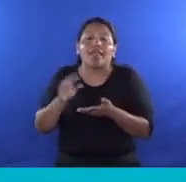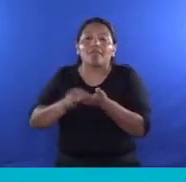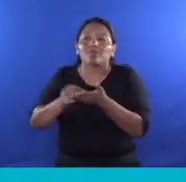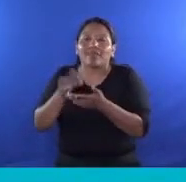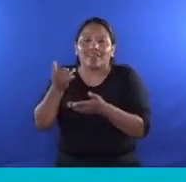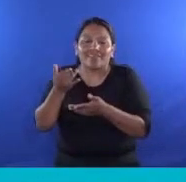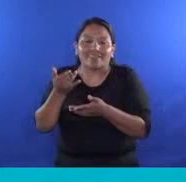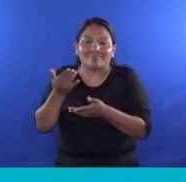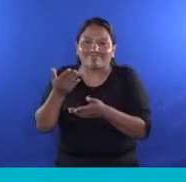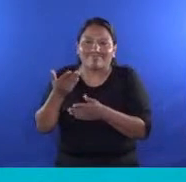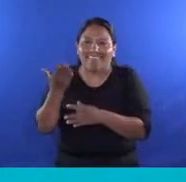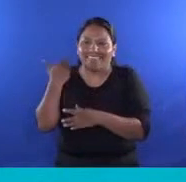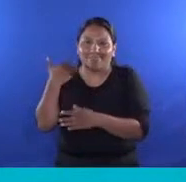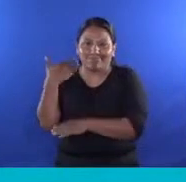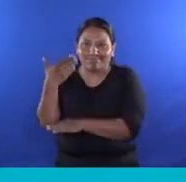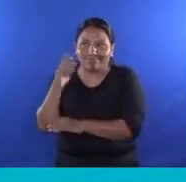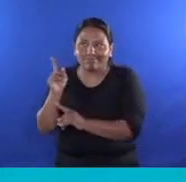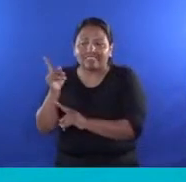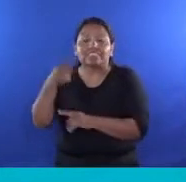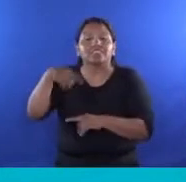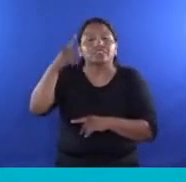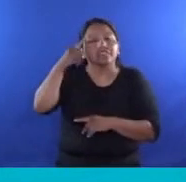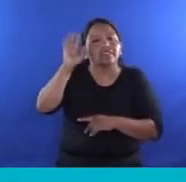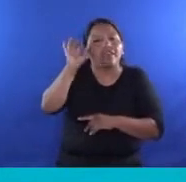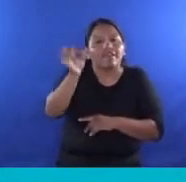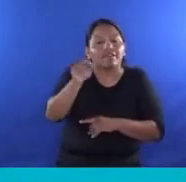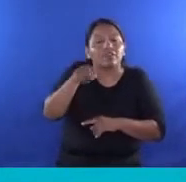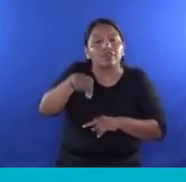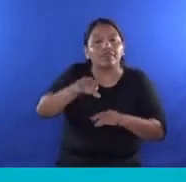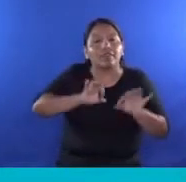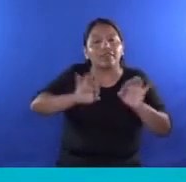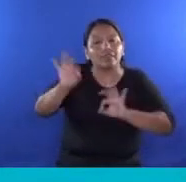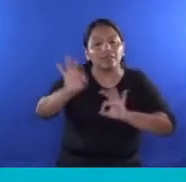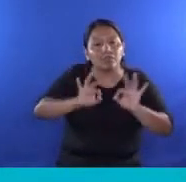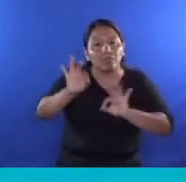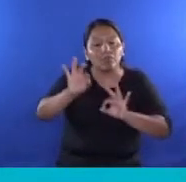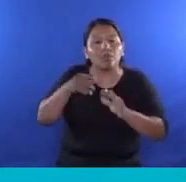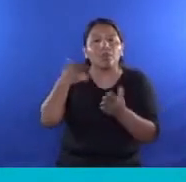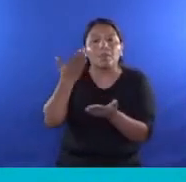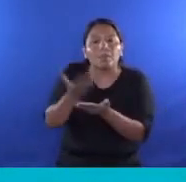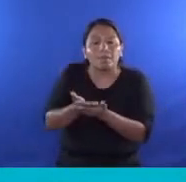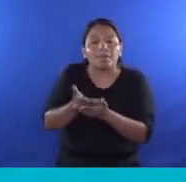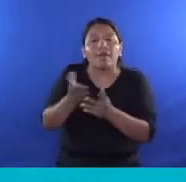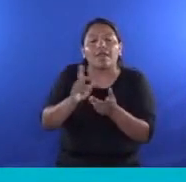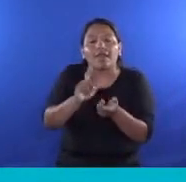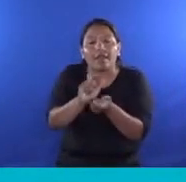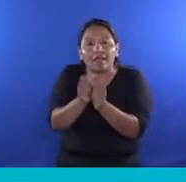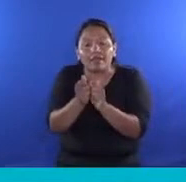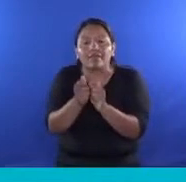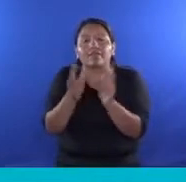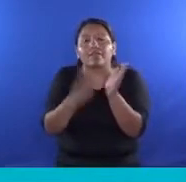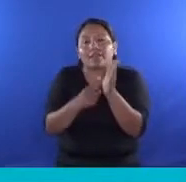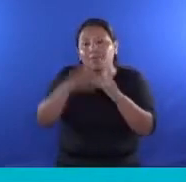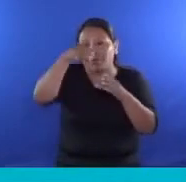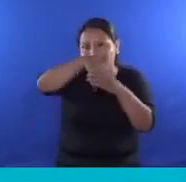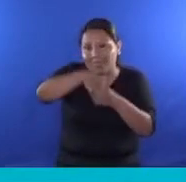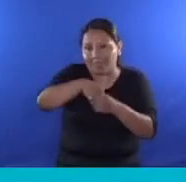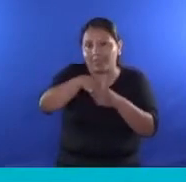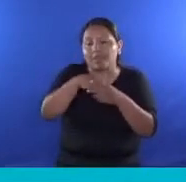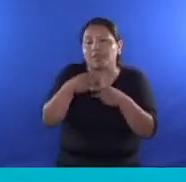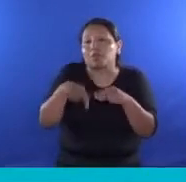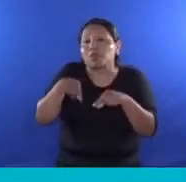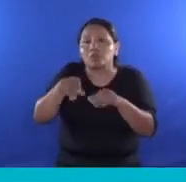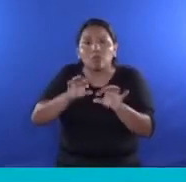preopinante y teniendo en cuenta que el proyecto presentado para la reforma de reglamento es un proyecto que